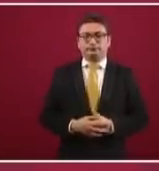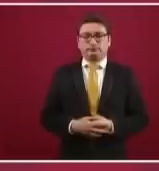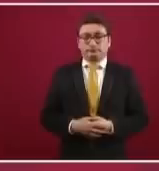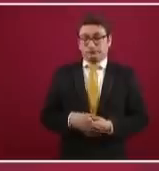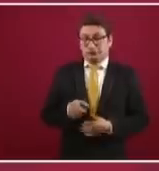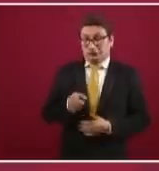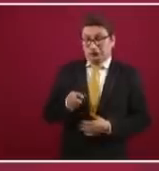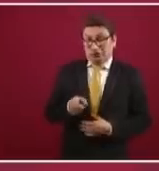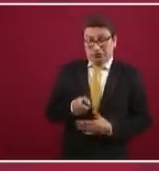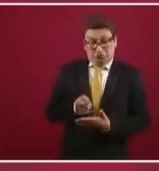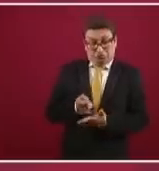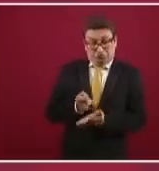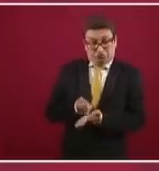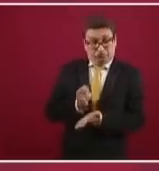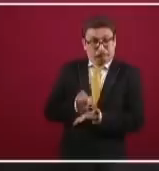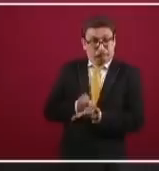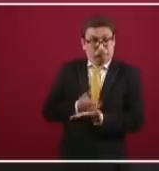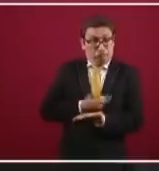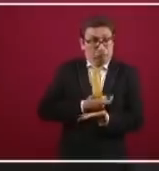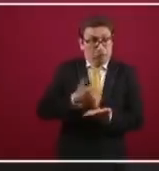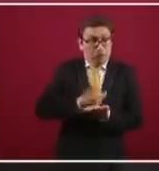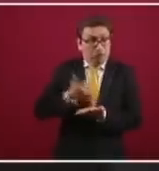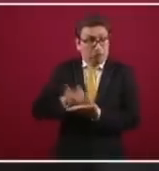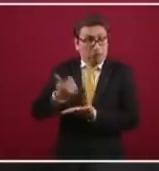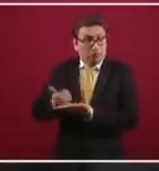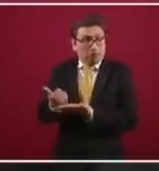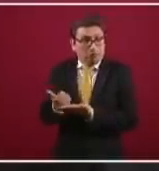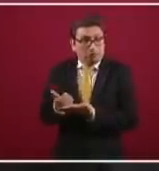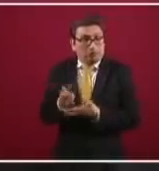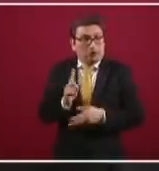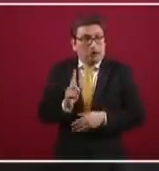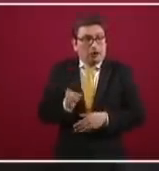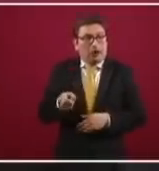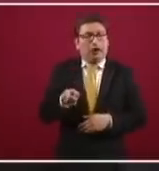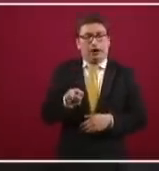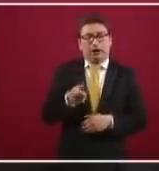sus contribuciones, o mejor dicho, que contribuya,